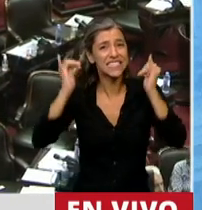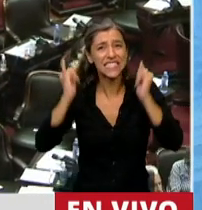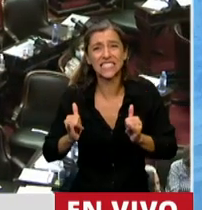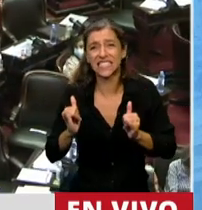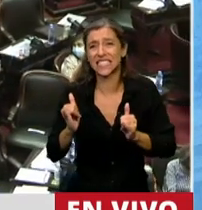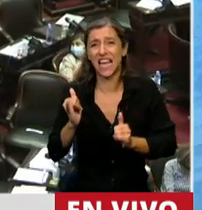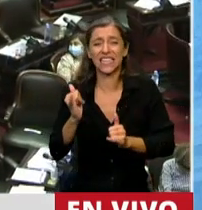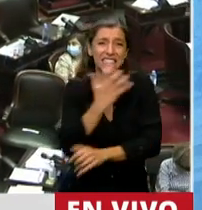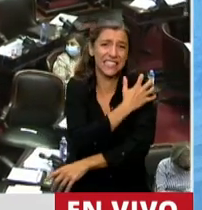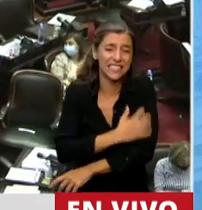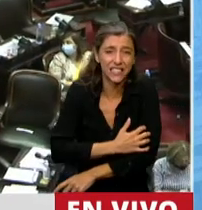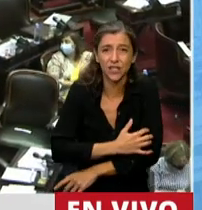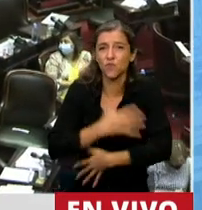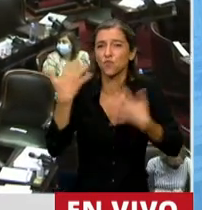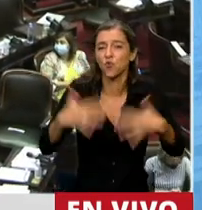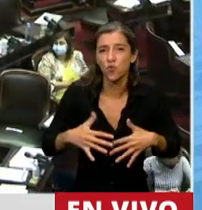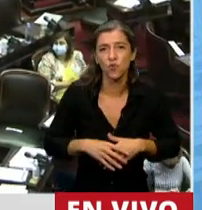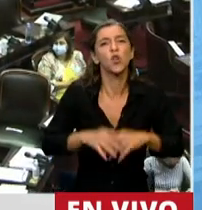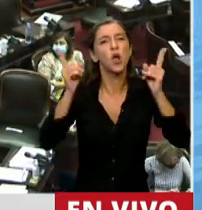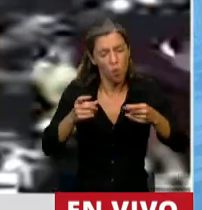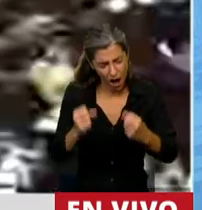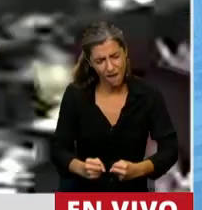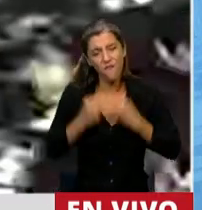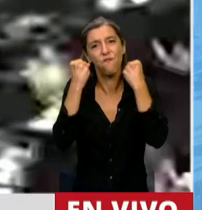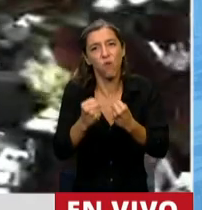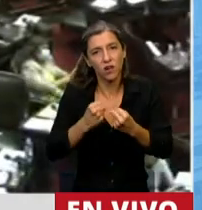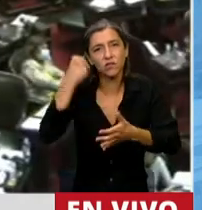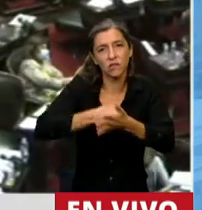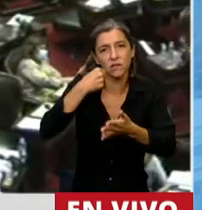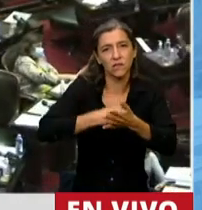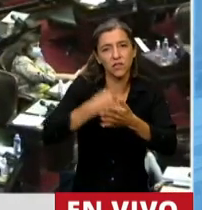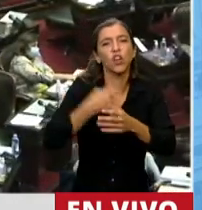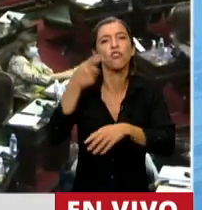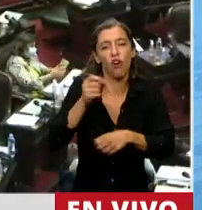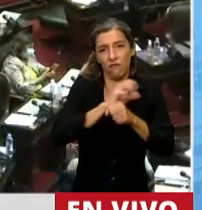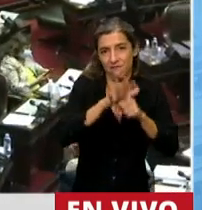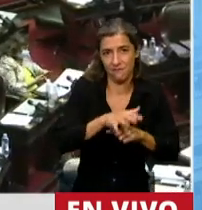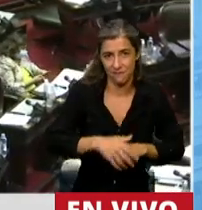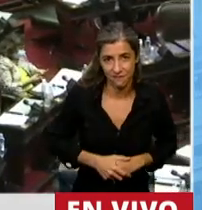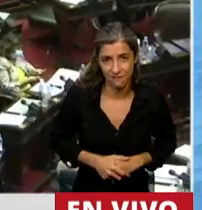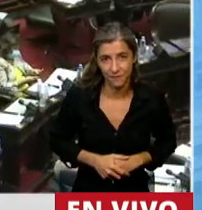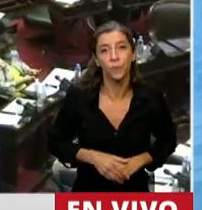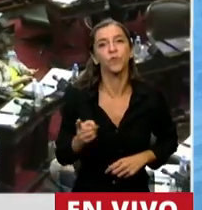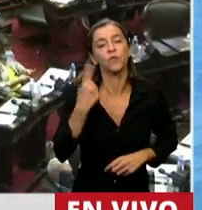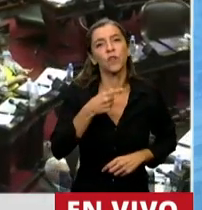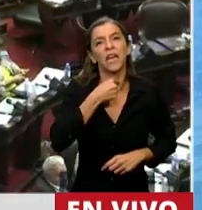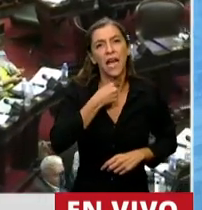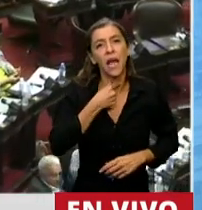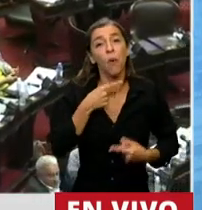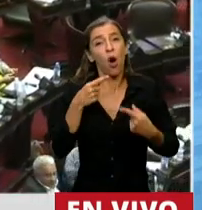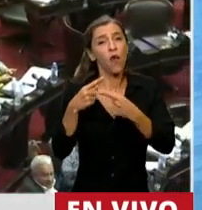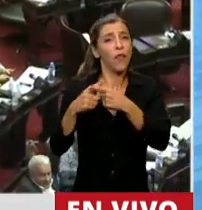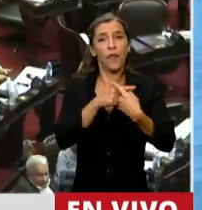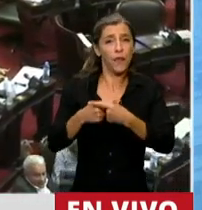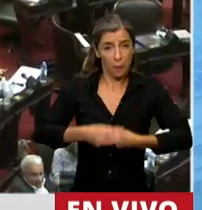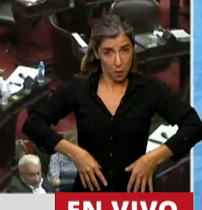logrado revertir esta pandemia. De manera tal que si queremos discutir en serio, lo digo